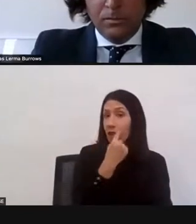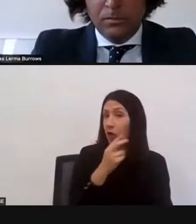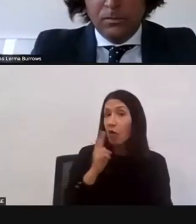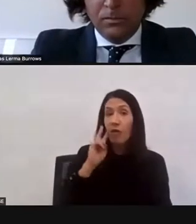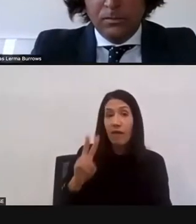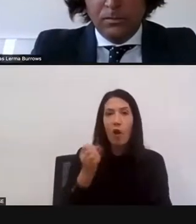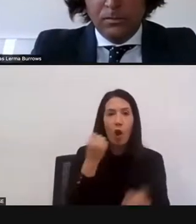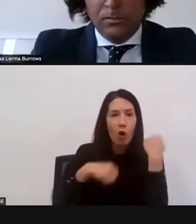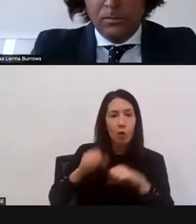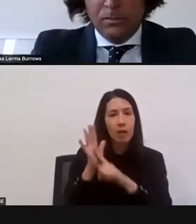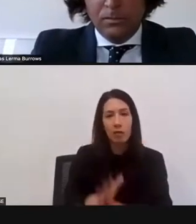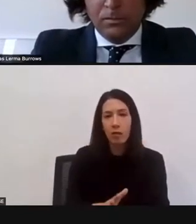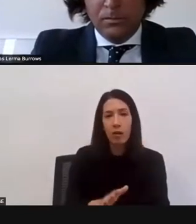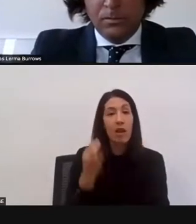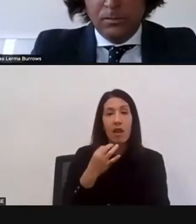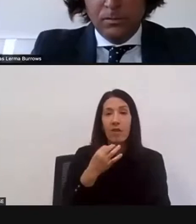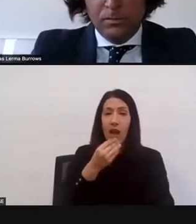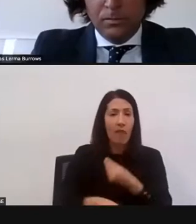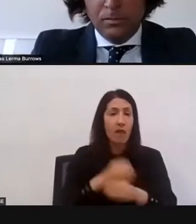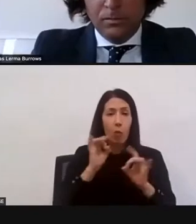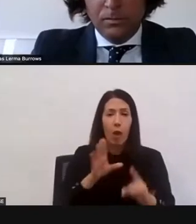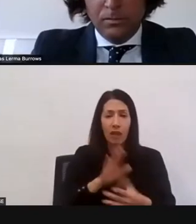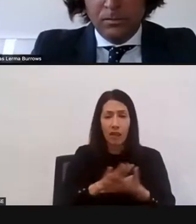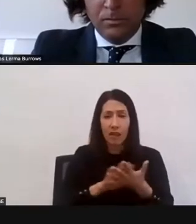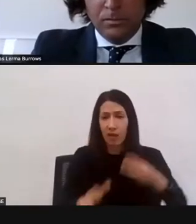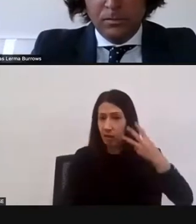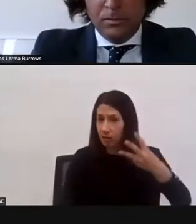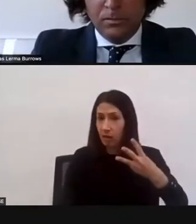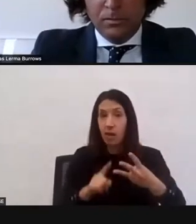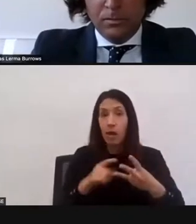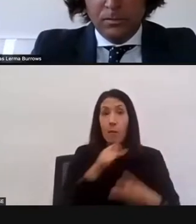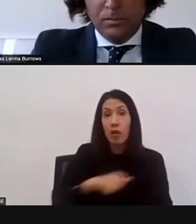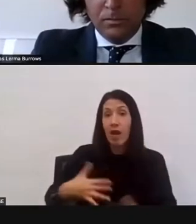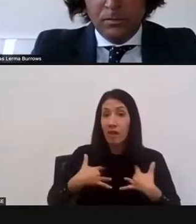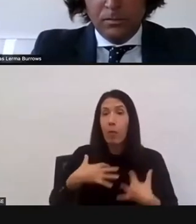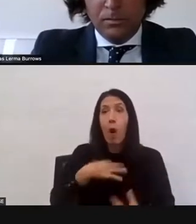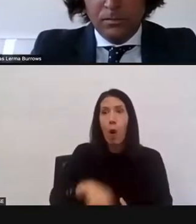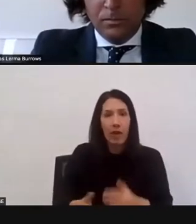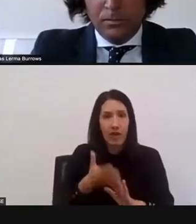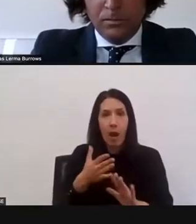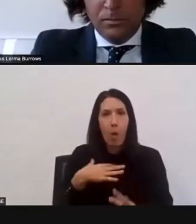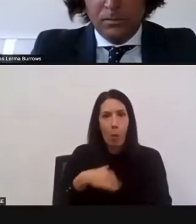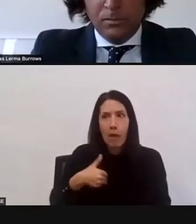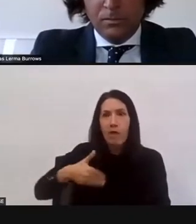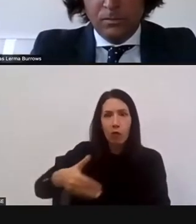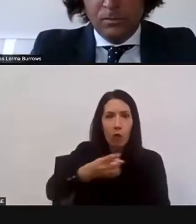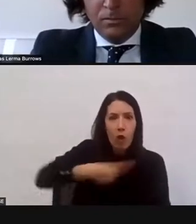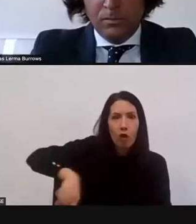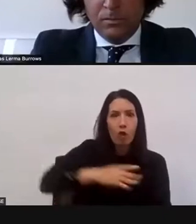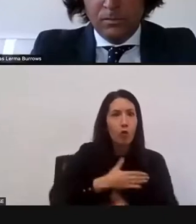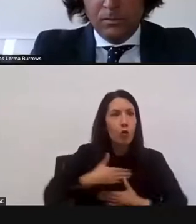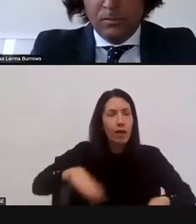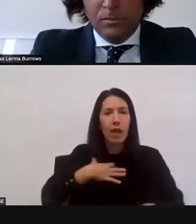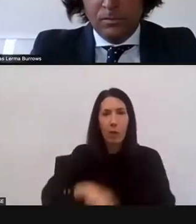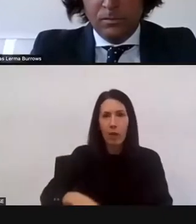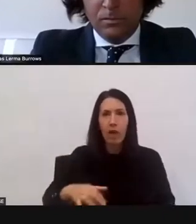son la línea que decía Gregorio. Las víctimas o potenciales víctimas, que todos podemos ser víctimas de un delito de odio por X circunstancias, porque